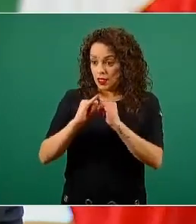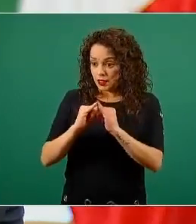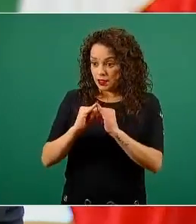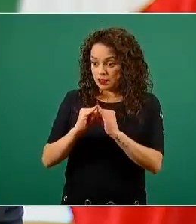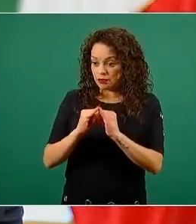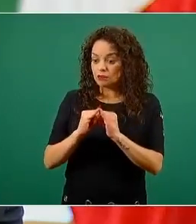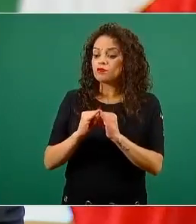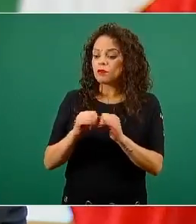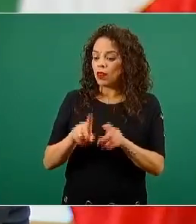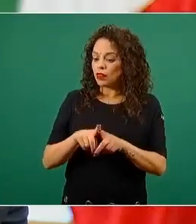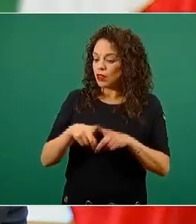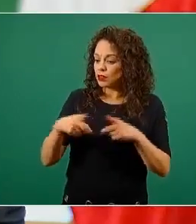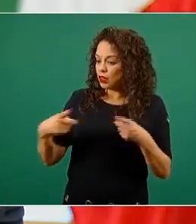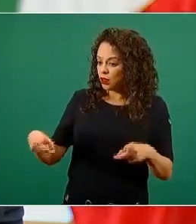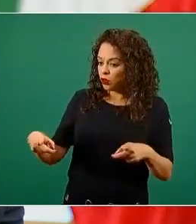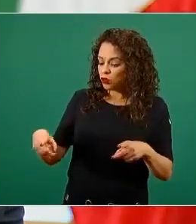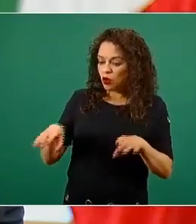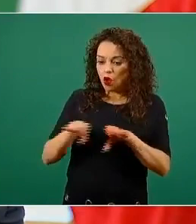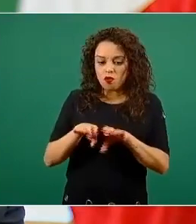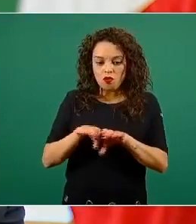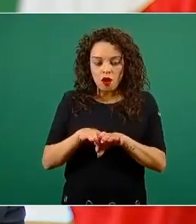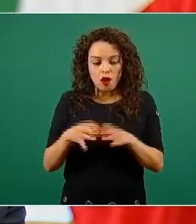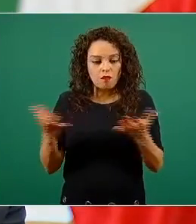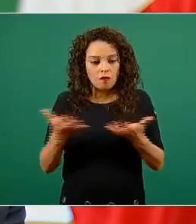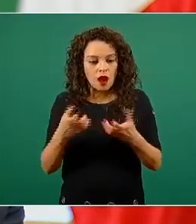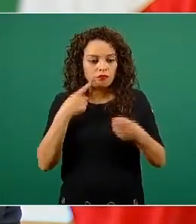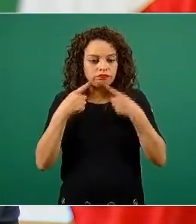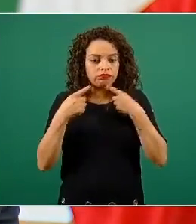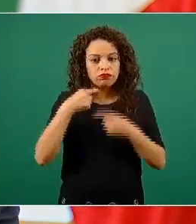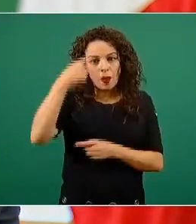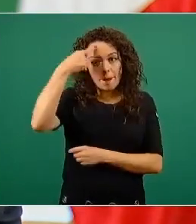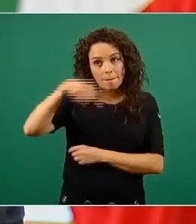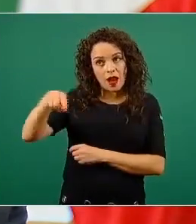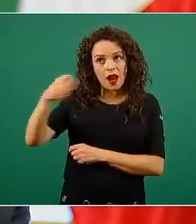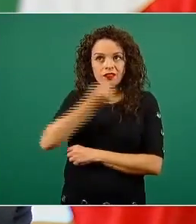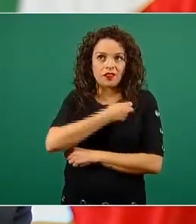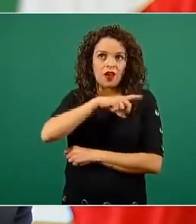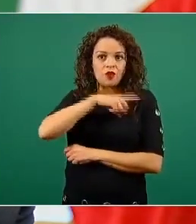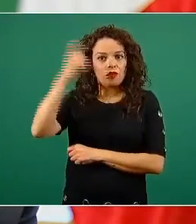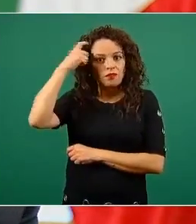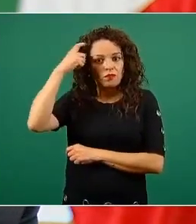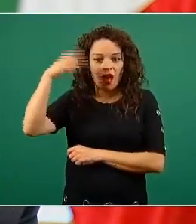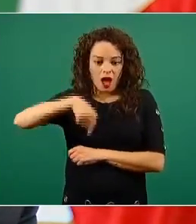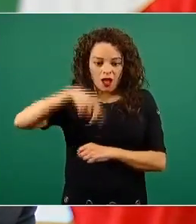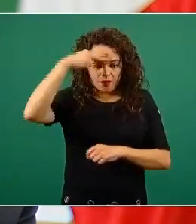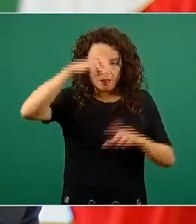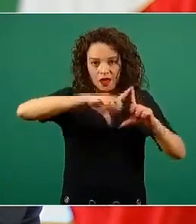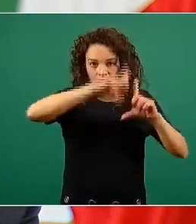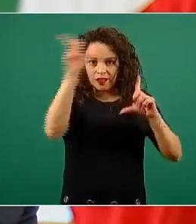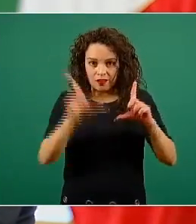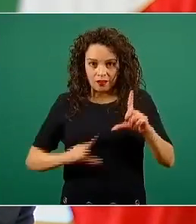salud mental en nuestro país. Entonces es importante que estas medidas se trabajen como